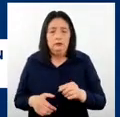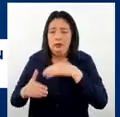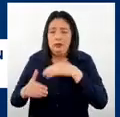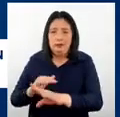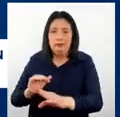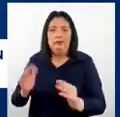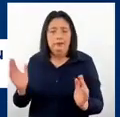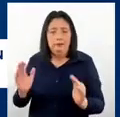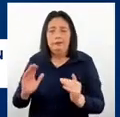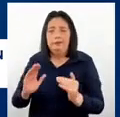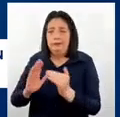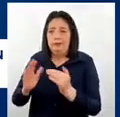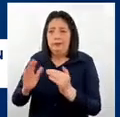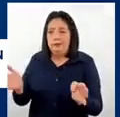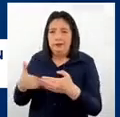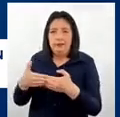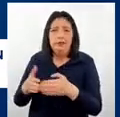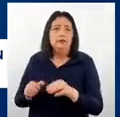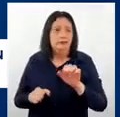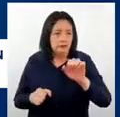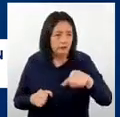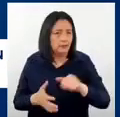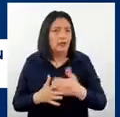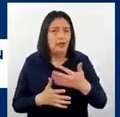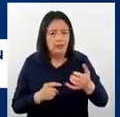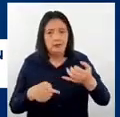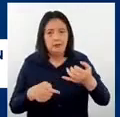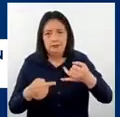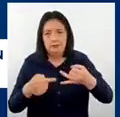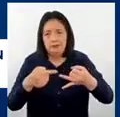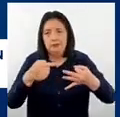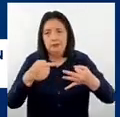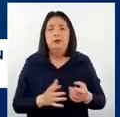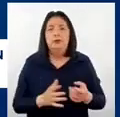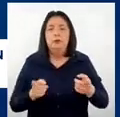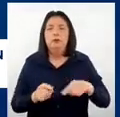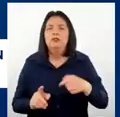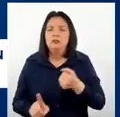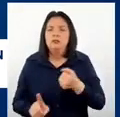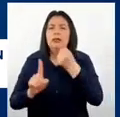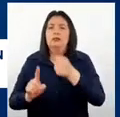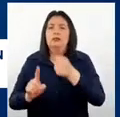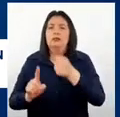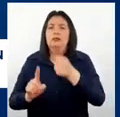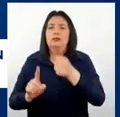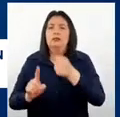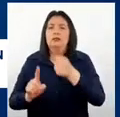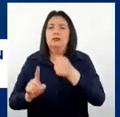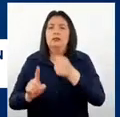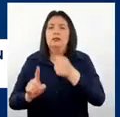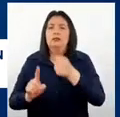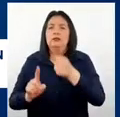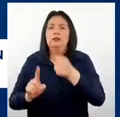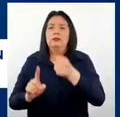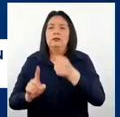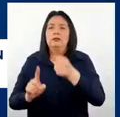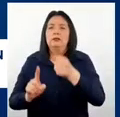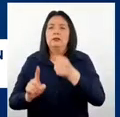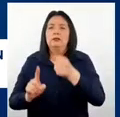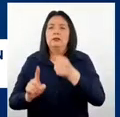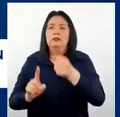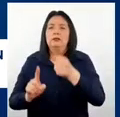públicos cerrados. O sea, se establecen una serie de restricciones cuando tienen impacto en los terceros o en la salud colectiva. Y por